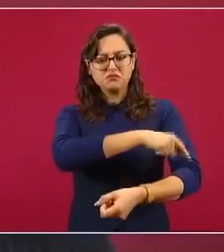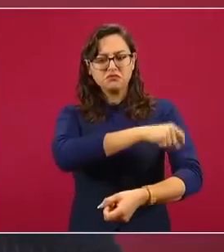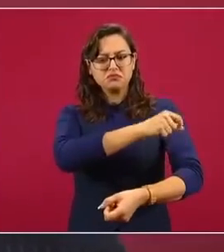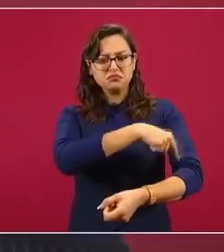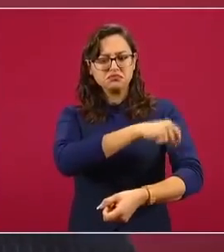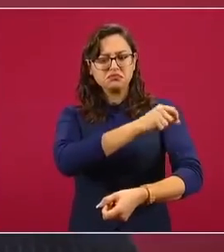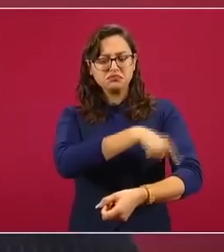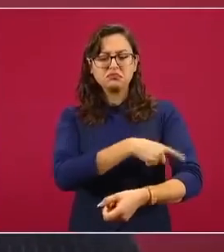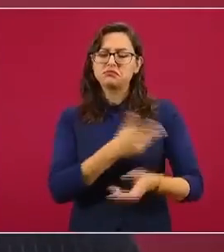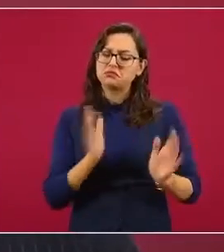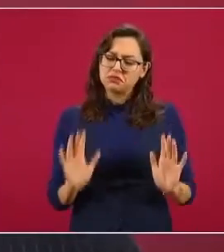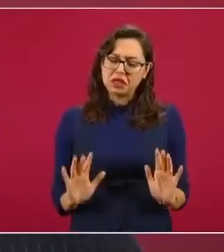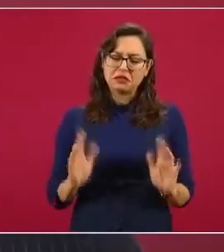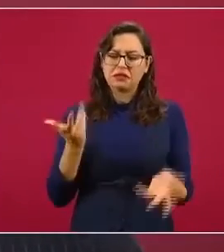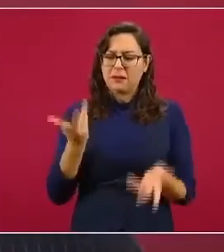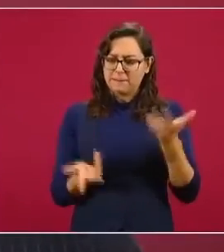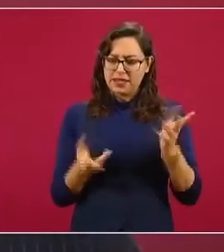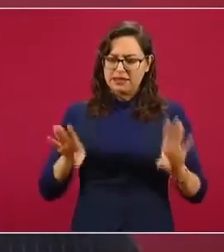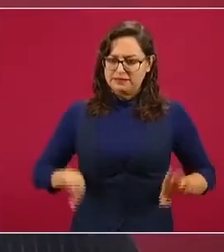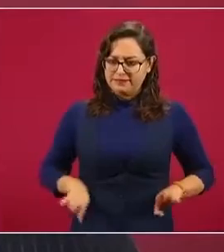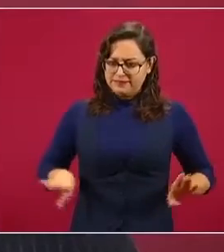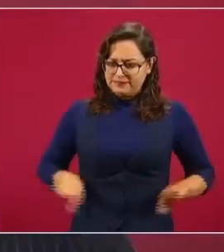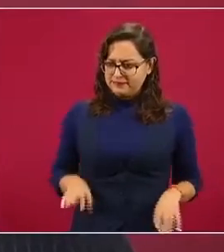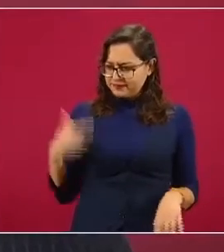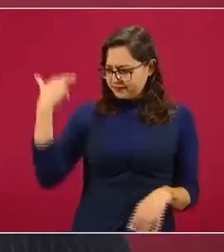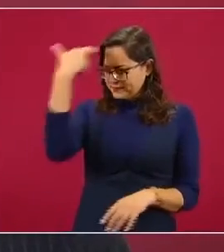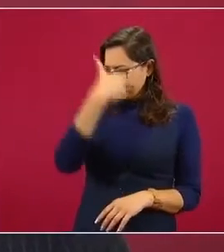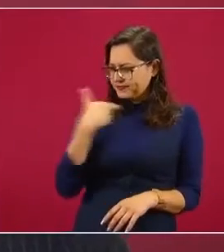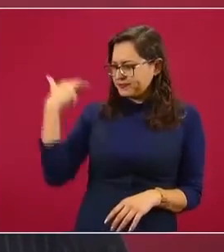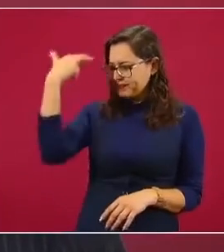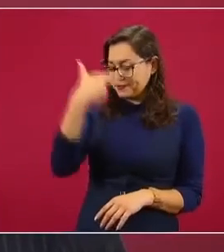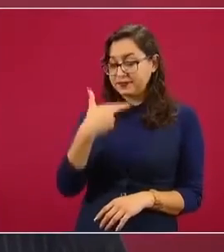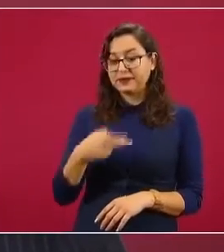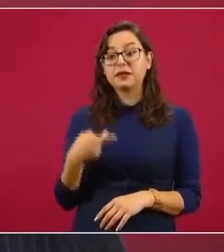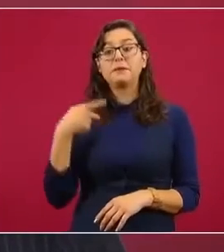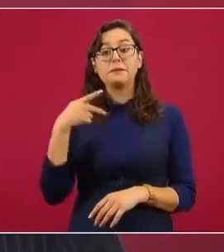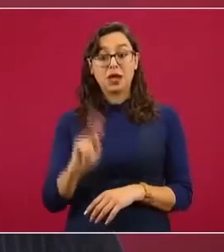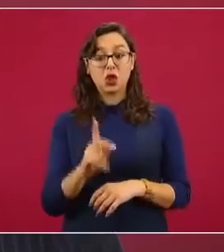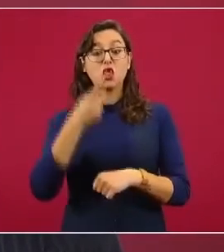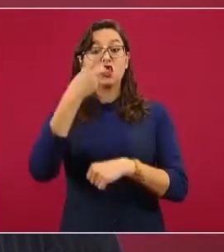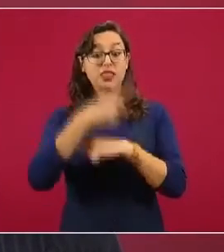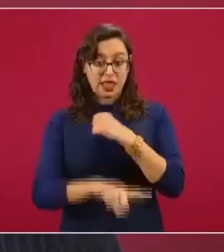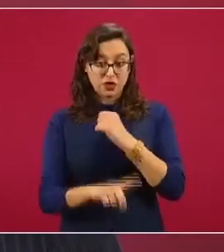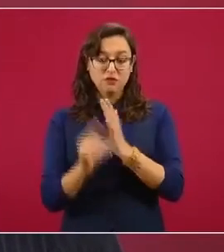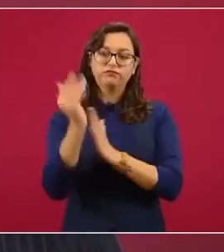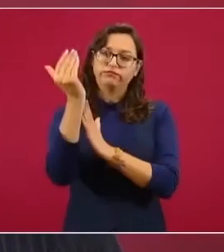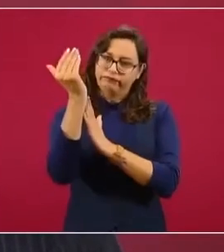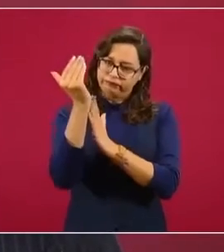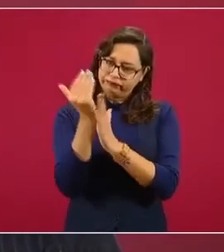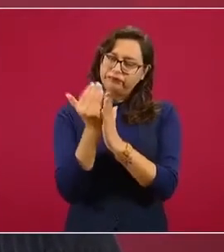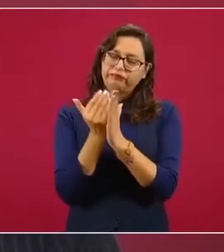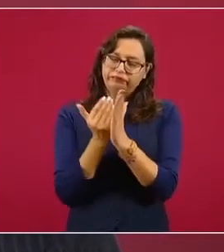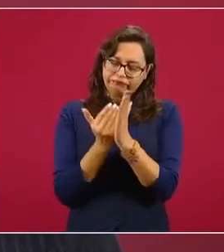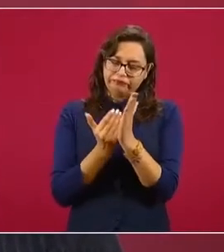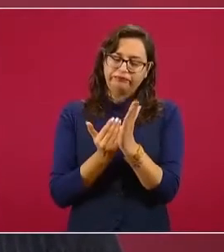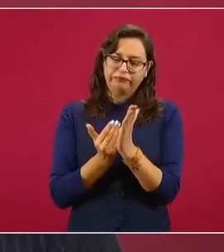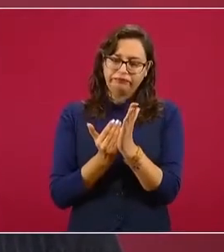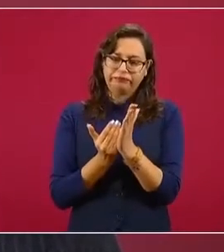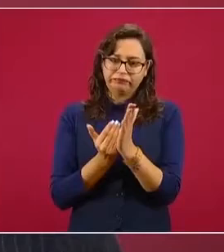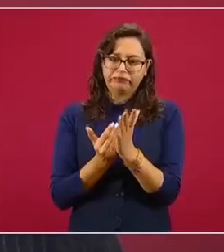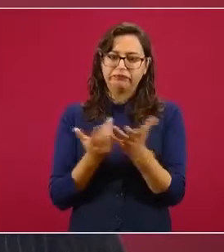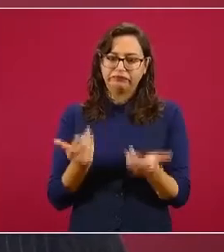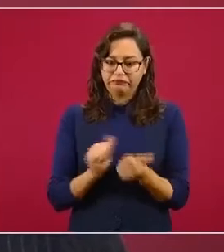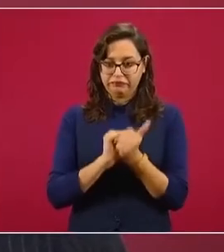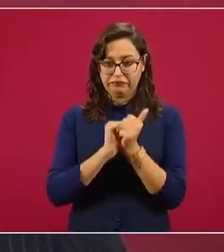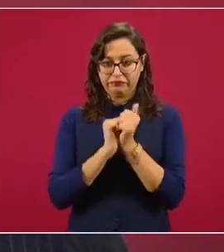de acuerdo a la condición médica que será valorada. Pero esto puede disminuir muy importantemente, la posibilidad